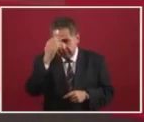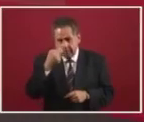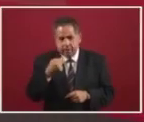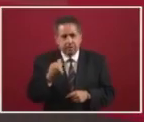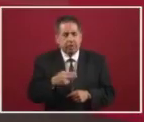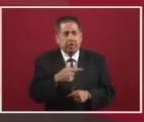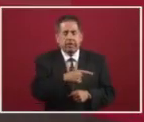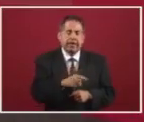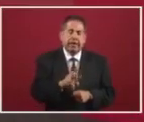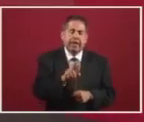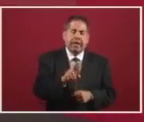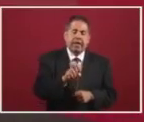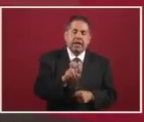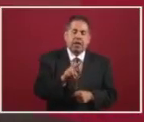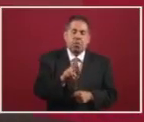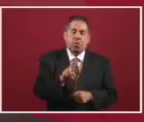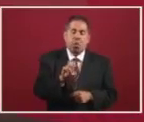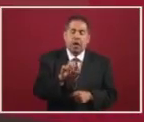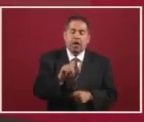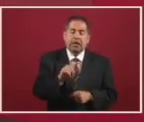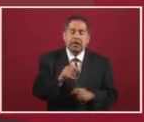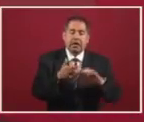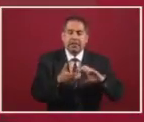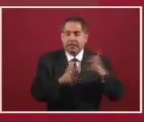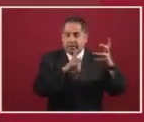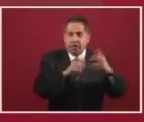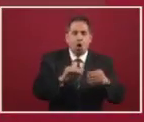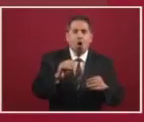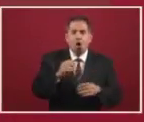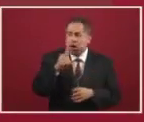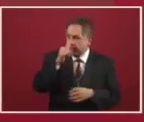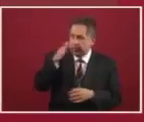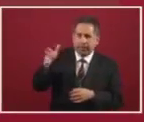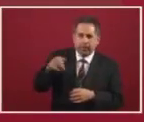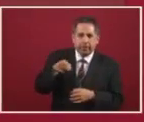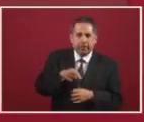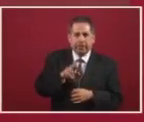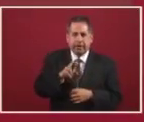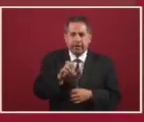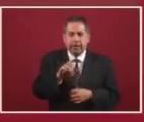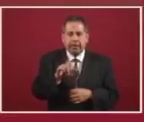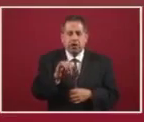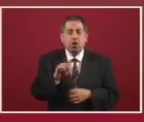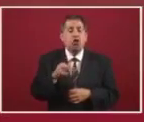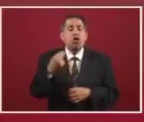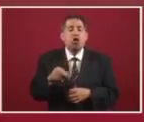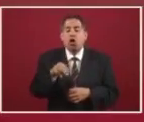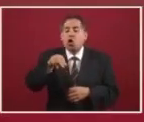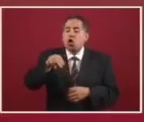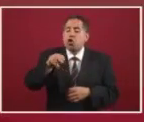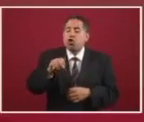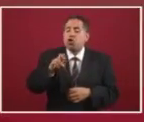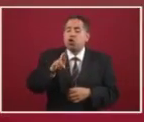la revuelta o la rebelión de la Noria